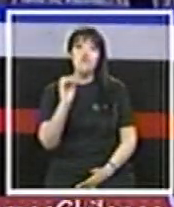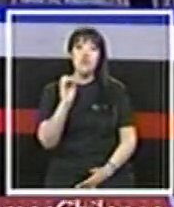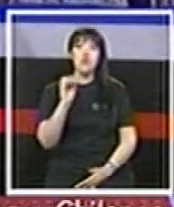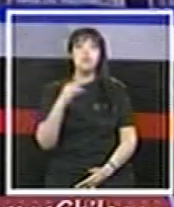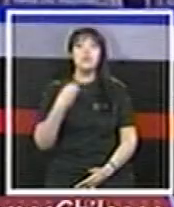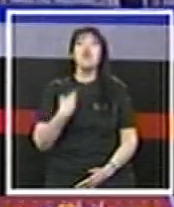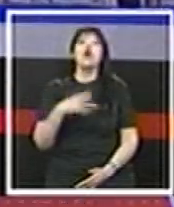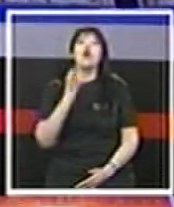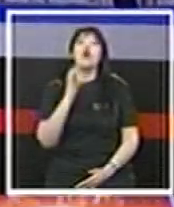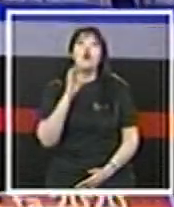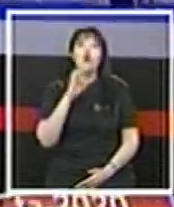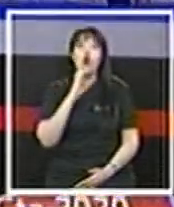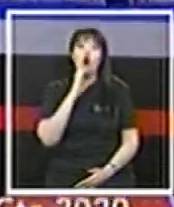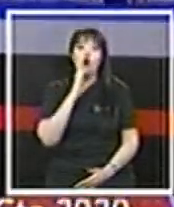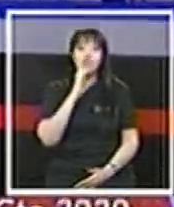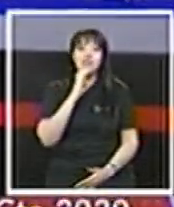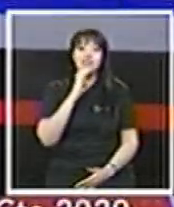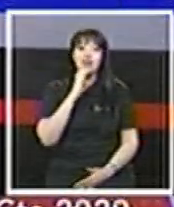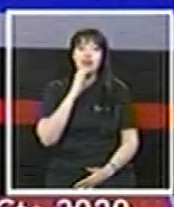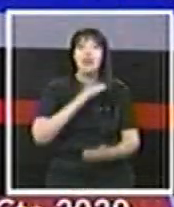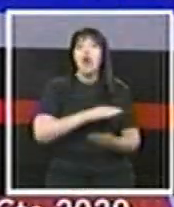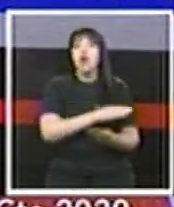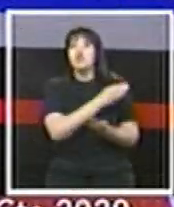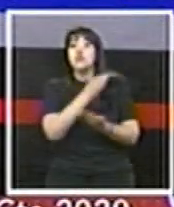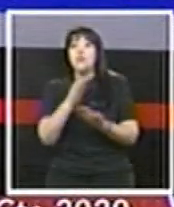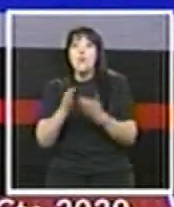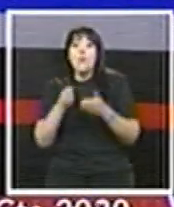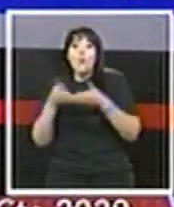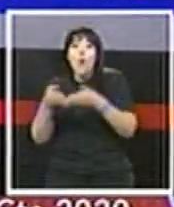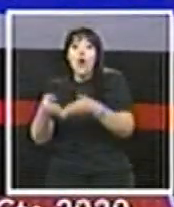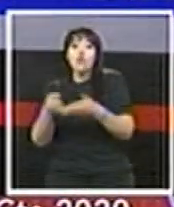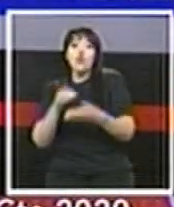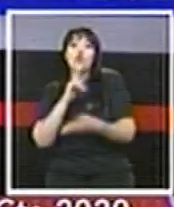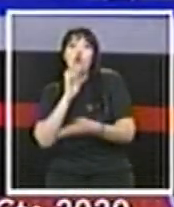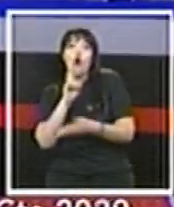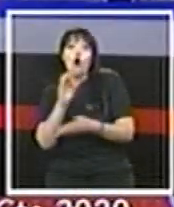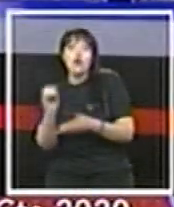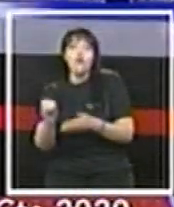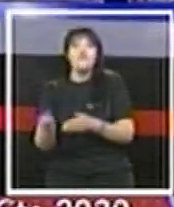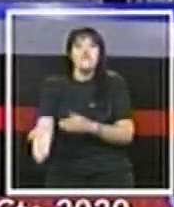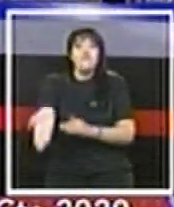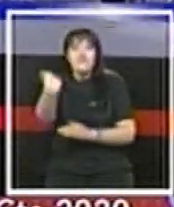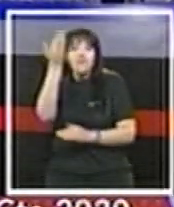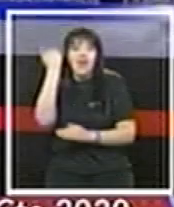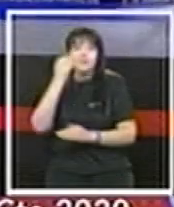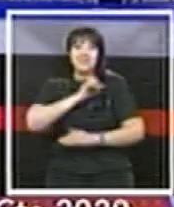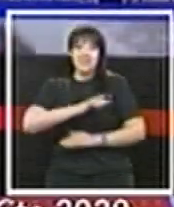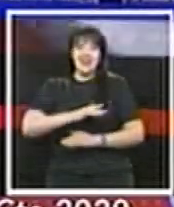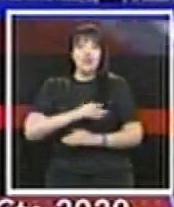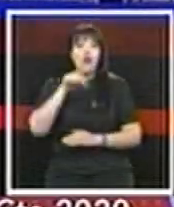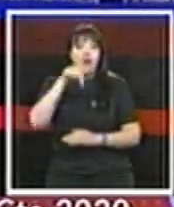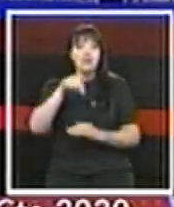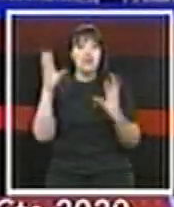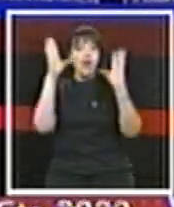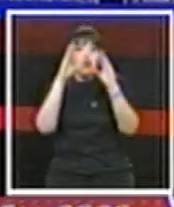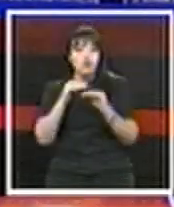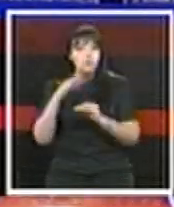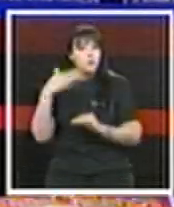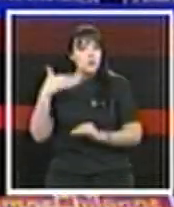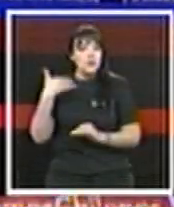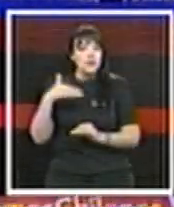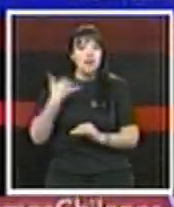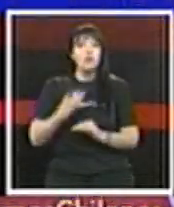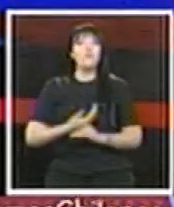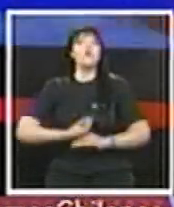desde Concepción hasta Puerto Toro. ¡Eso! Queremos saludar a todos los chilenos. Decirle, ¡vamos, chilenos! Esta noche tenemos que reivindicar